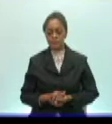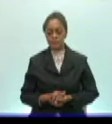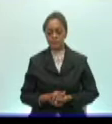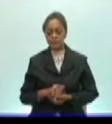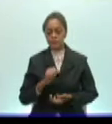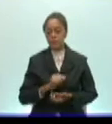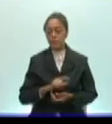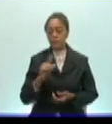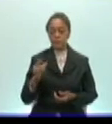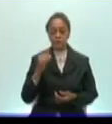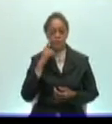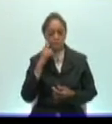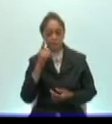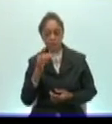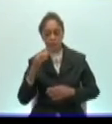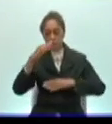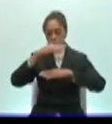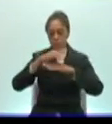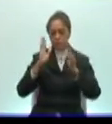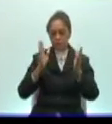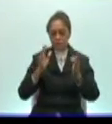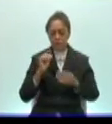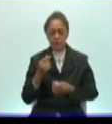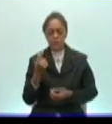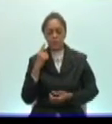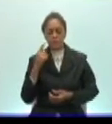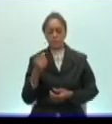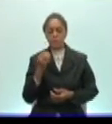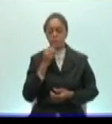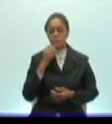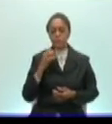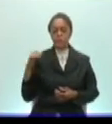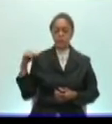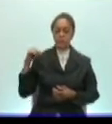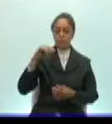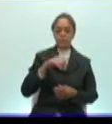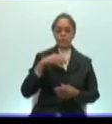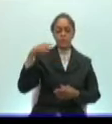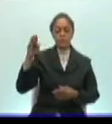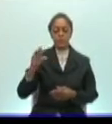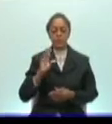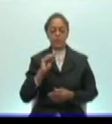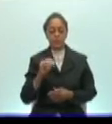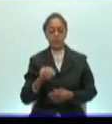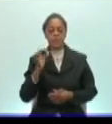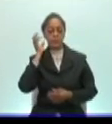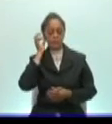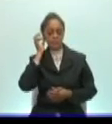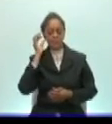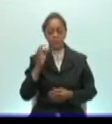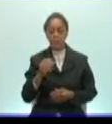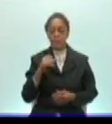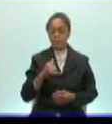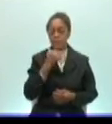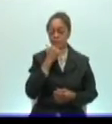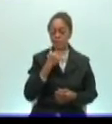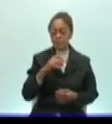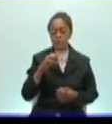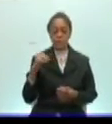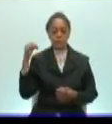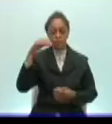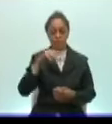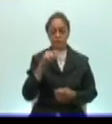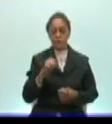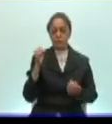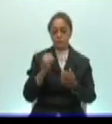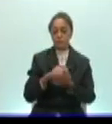Explosión. Me asomé a la ventana y pude ver uno de los aviones saliendo. Le dije a la señora mía, parece que se equivocó la artillería antiaérea nuestra y le